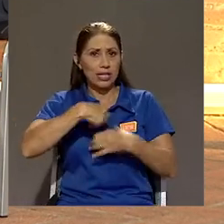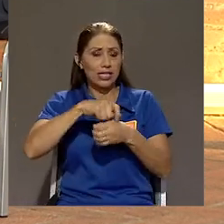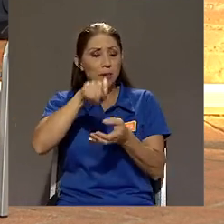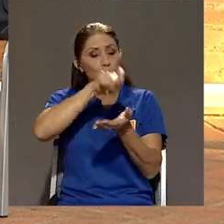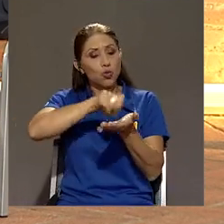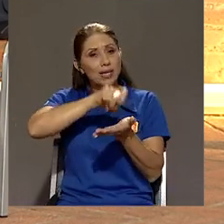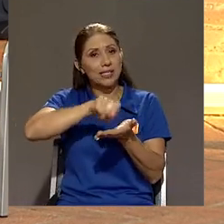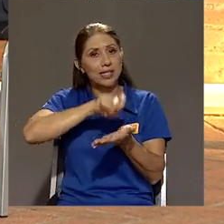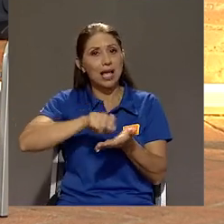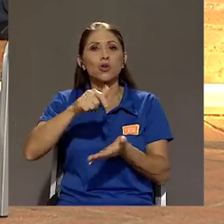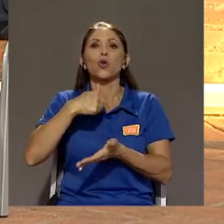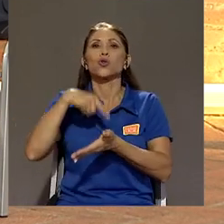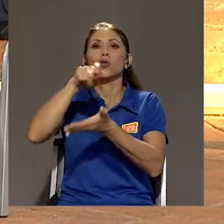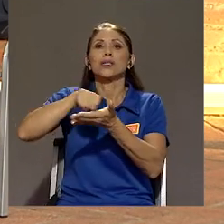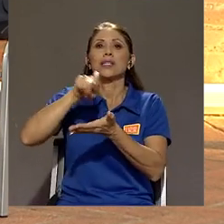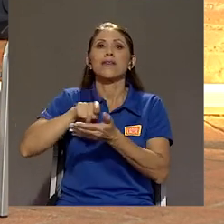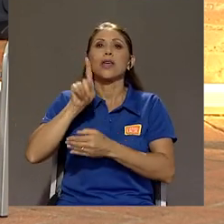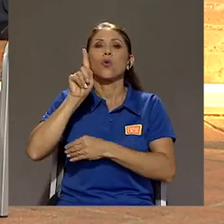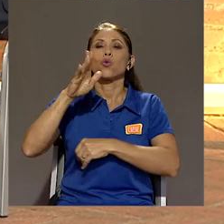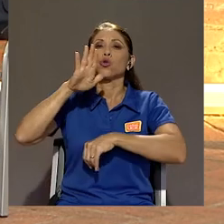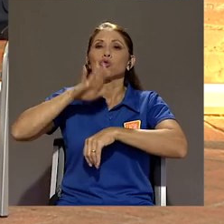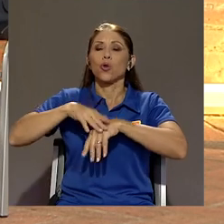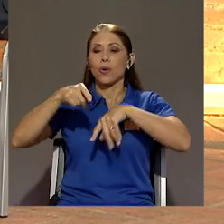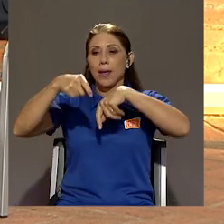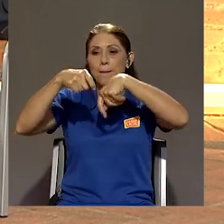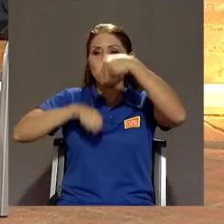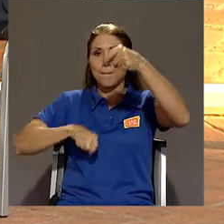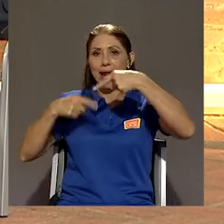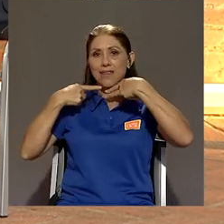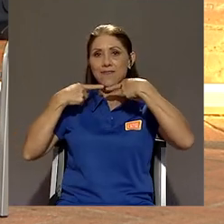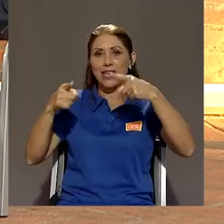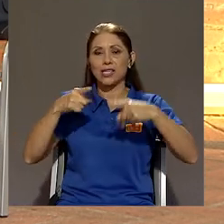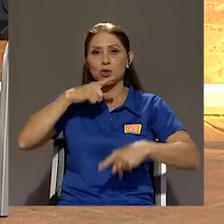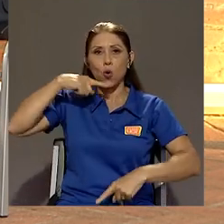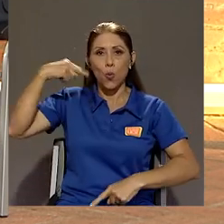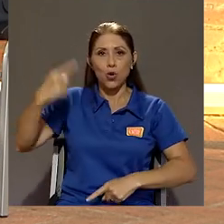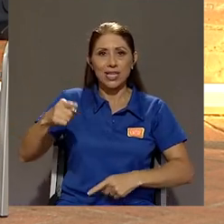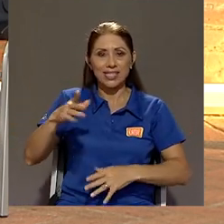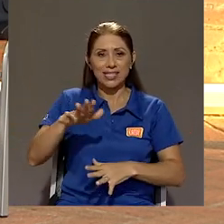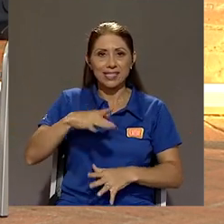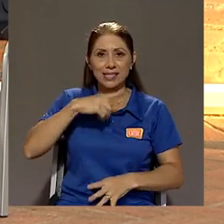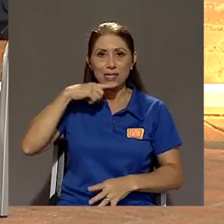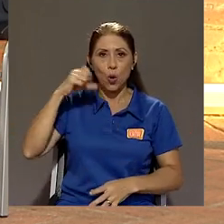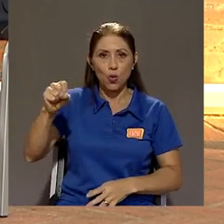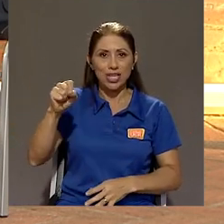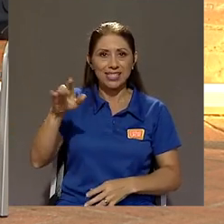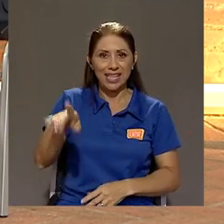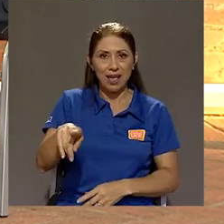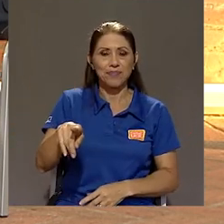nos pidió algún ensayo, y yo escribí uno sobre el manifiesto comunista, de manera que